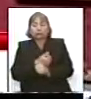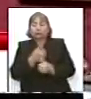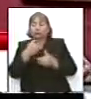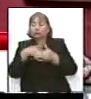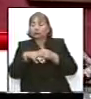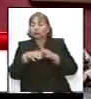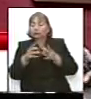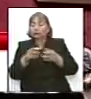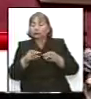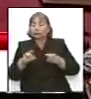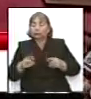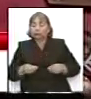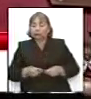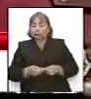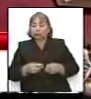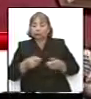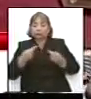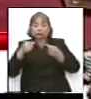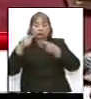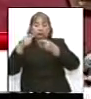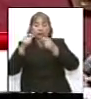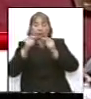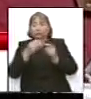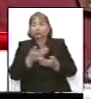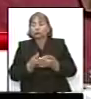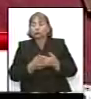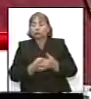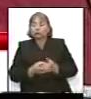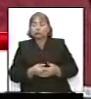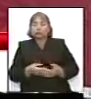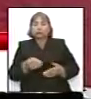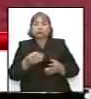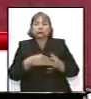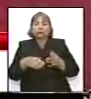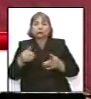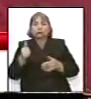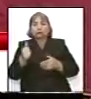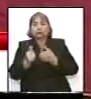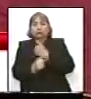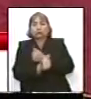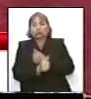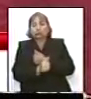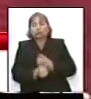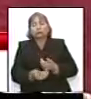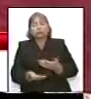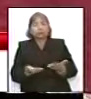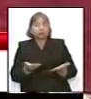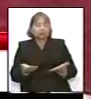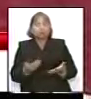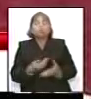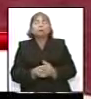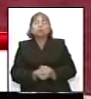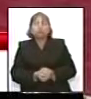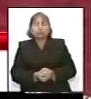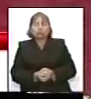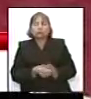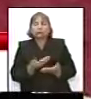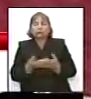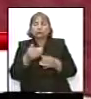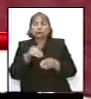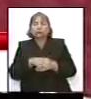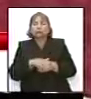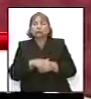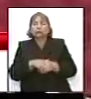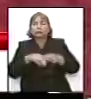Plan Estratégico Regional de Turismo PERTUR del Gobierno Regional de Ayacucho. Fue aprobado en primera votación